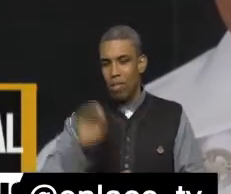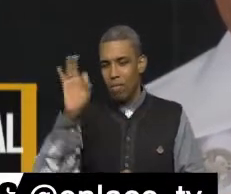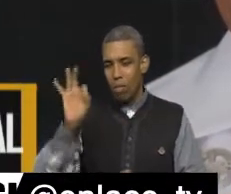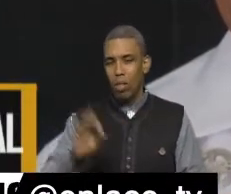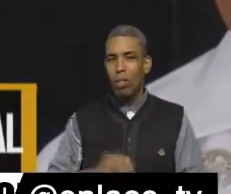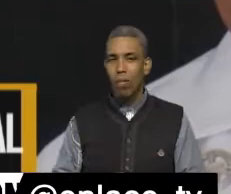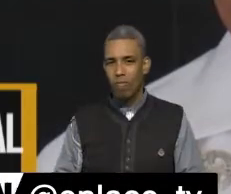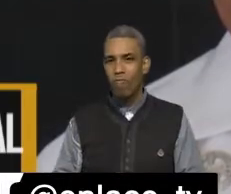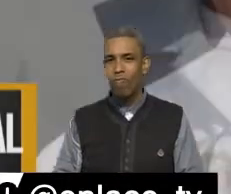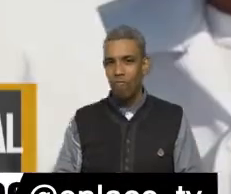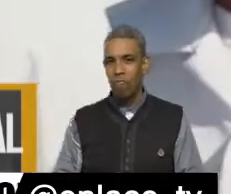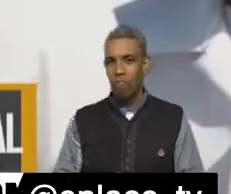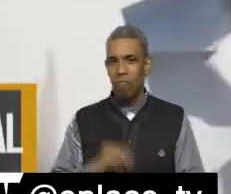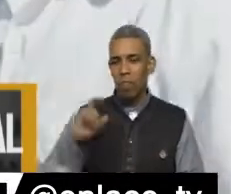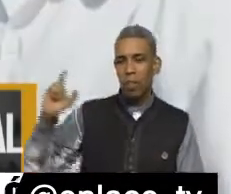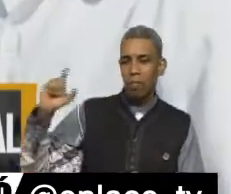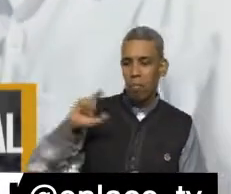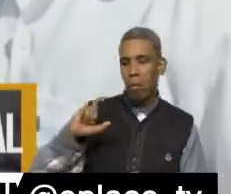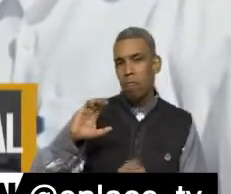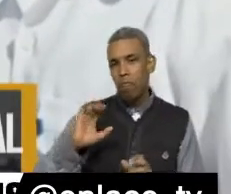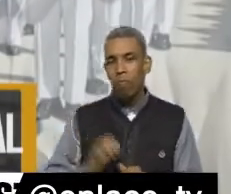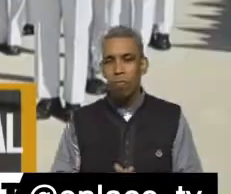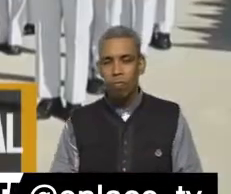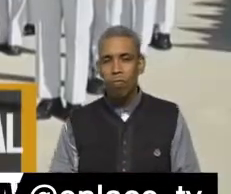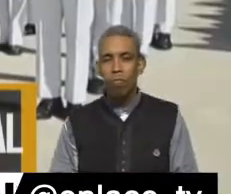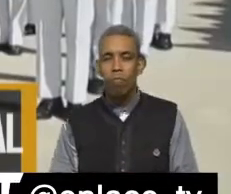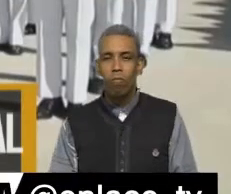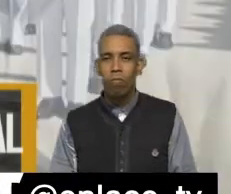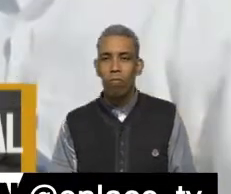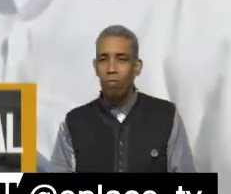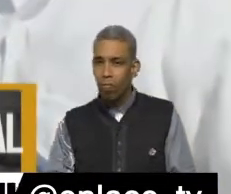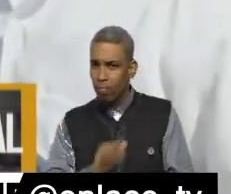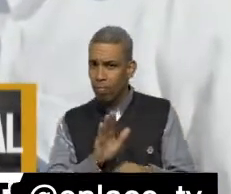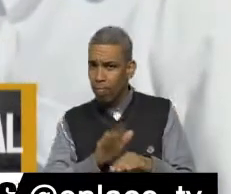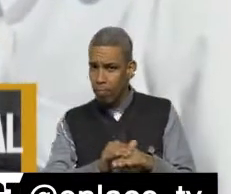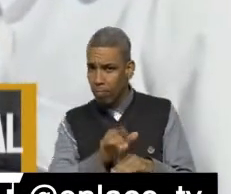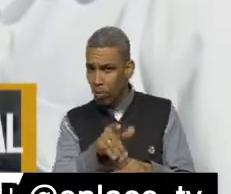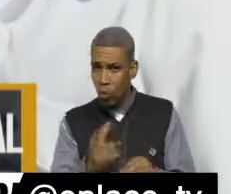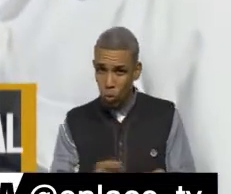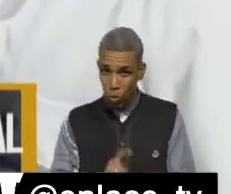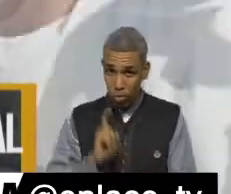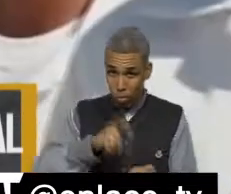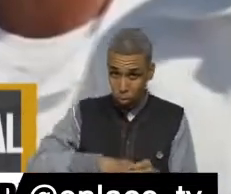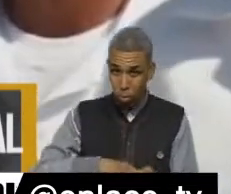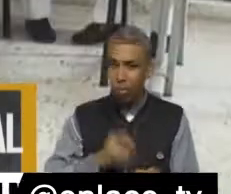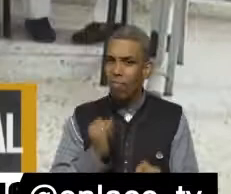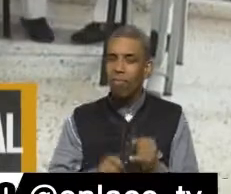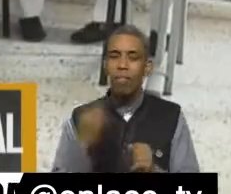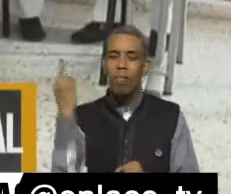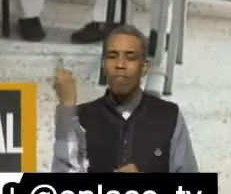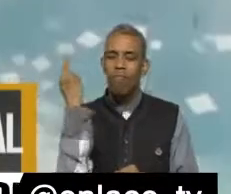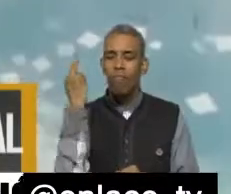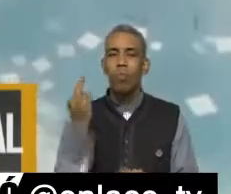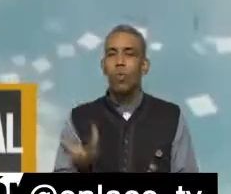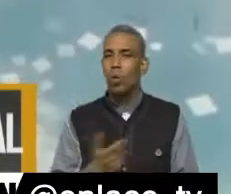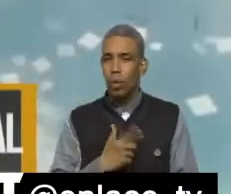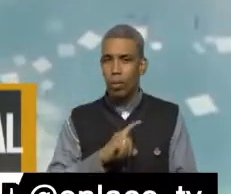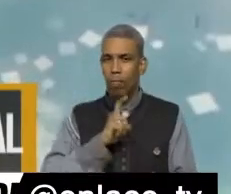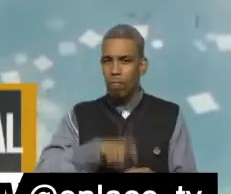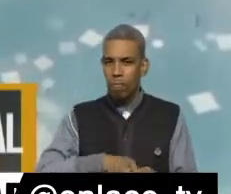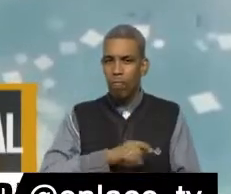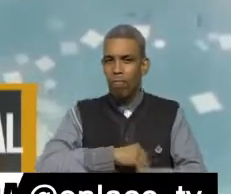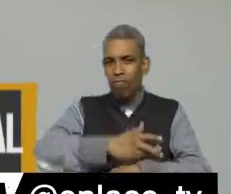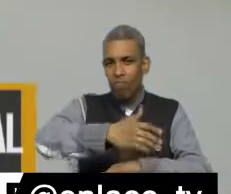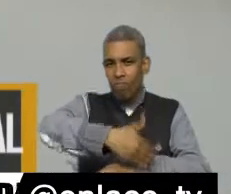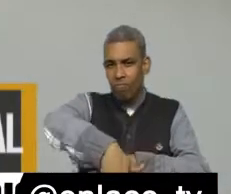0.50% del salario mínimo legal vigente. Por último, el oficial le recuerda los lugares donde se pueden acercar para realizar la inscripción que les permita unirse